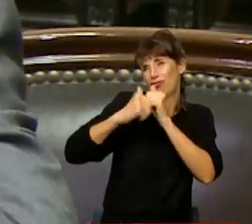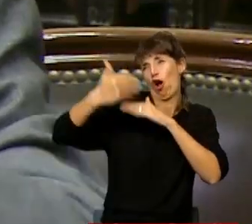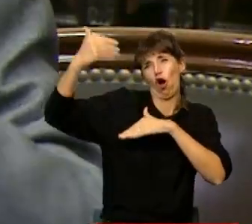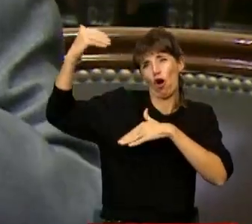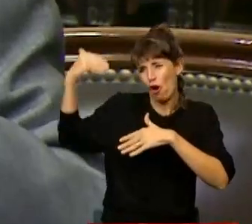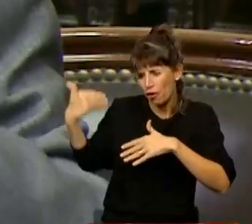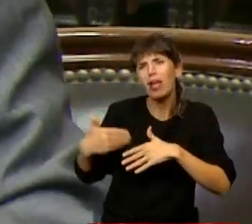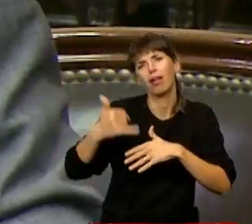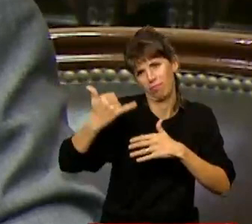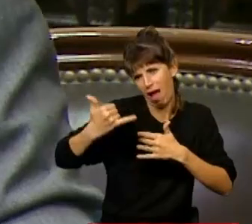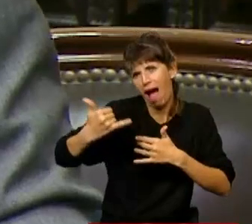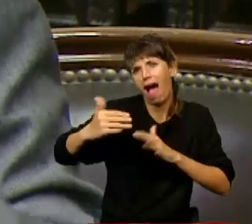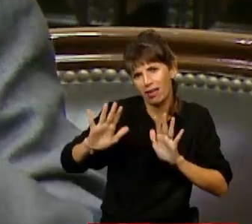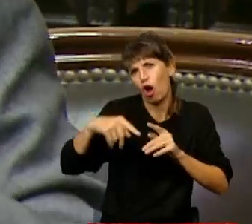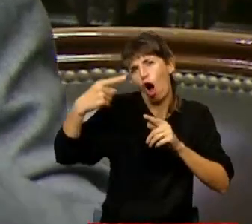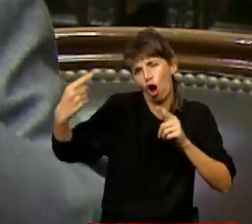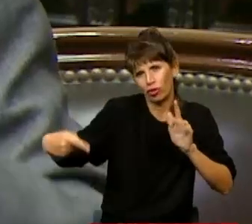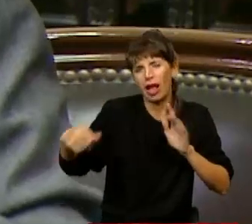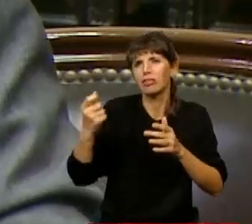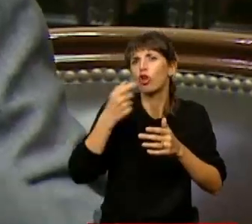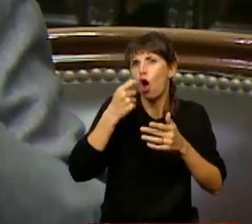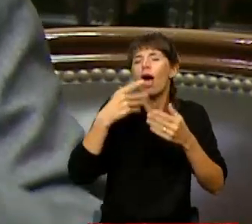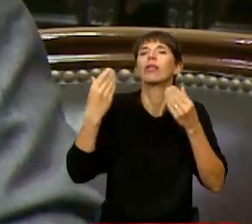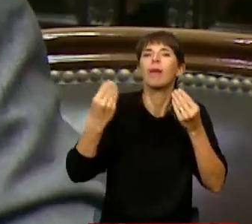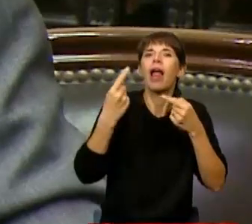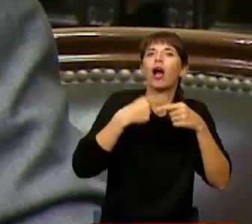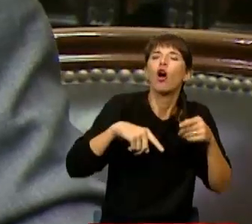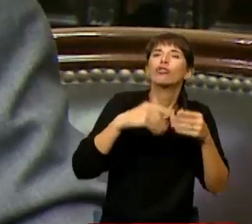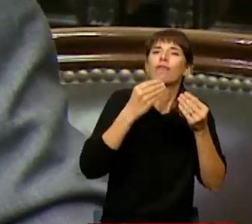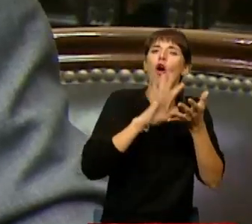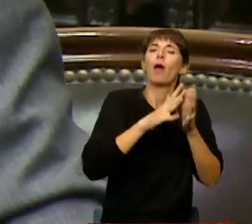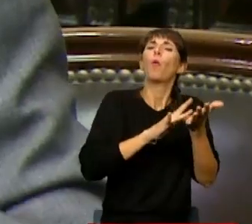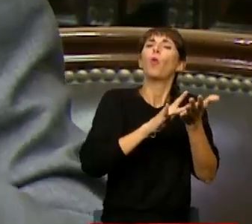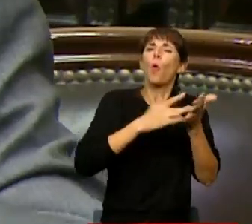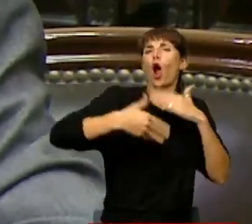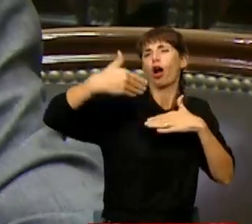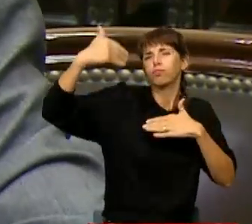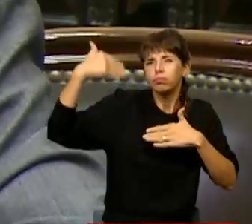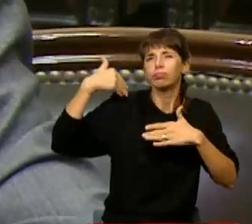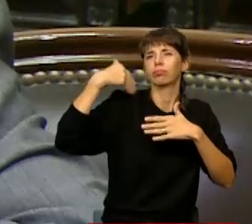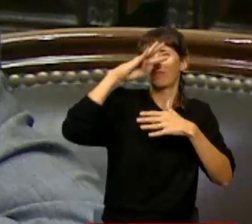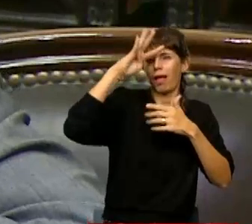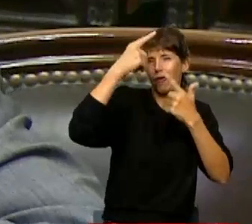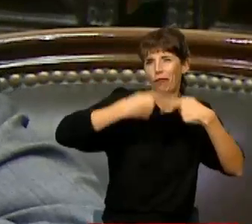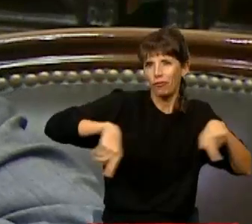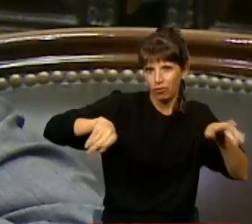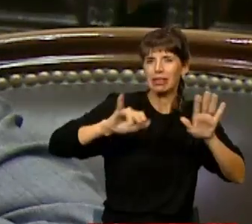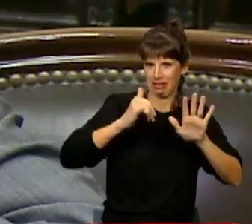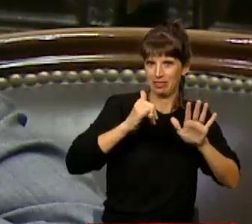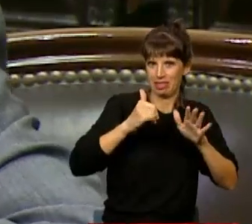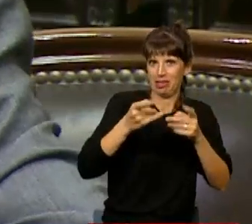existieron, justamente para prácticas sagradas y chamánicas. Ahora, desde la revolución